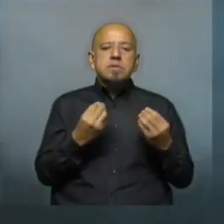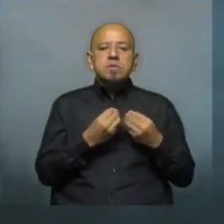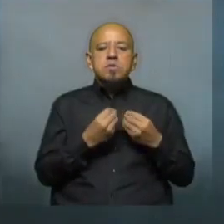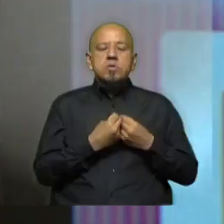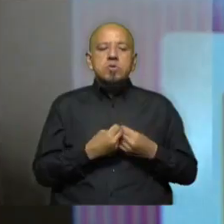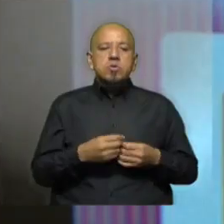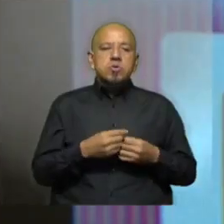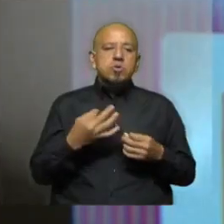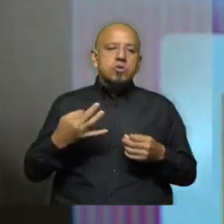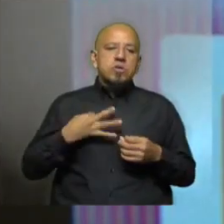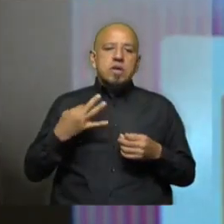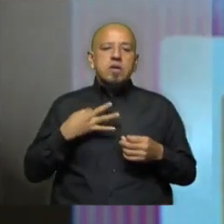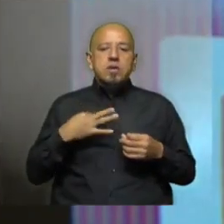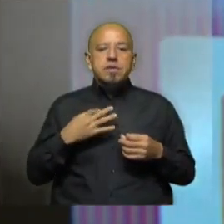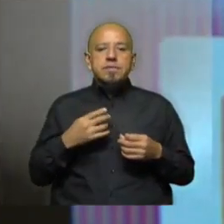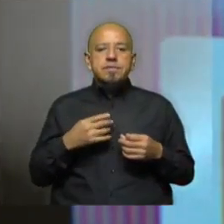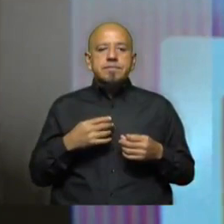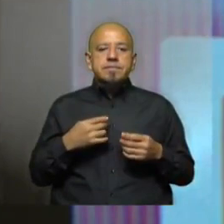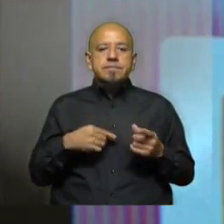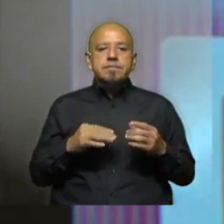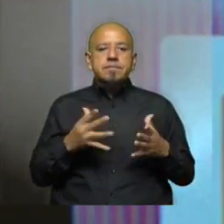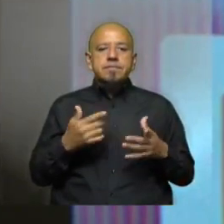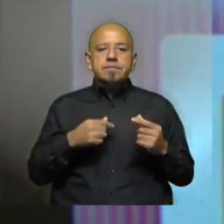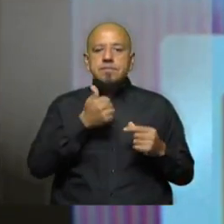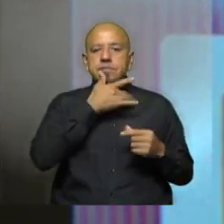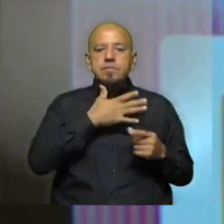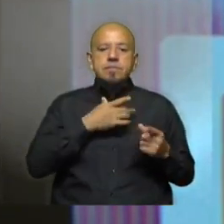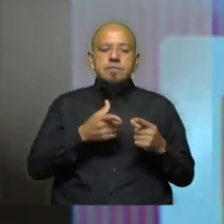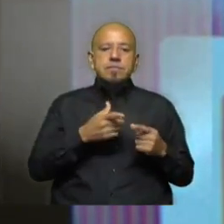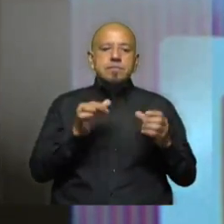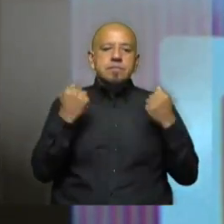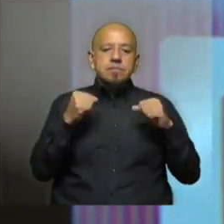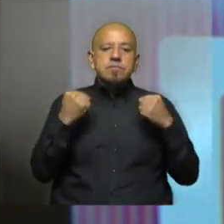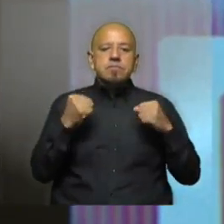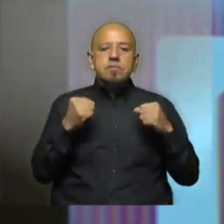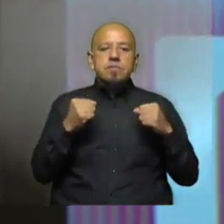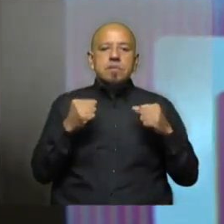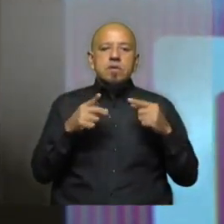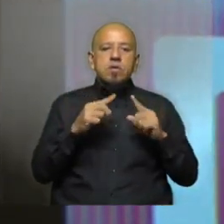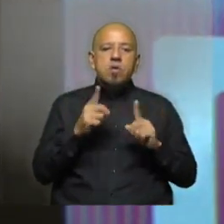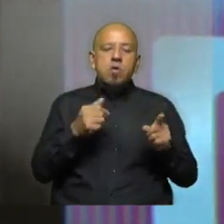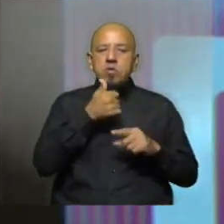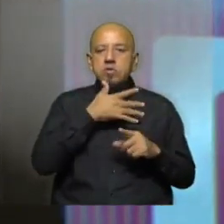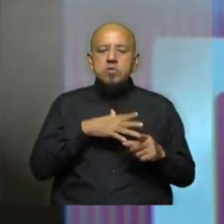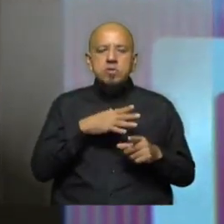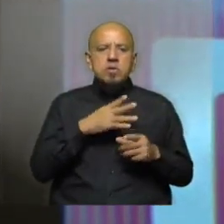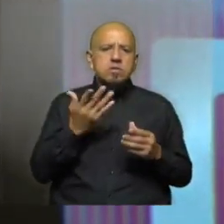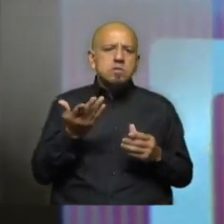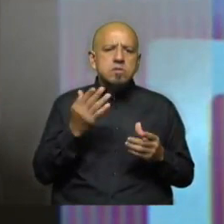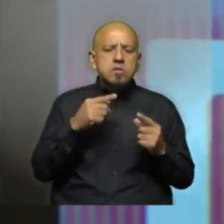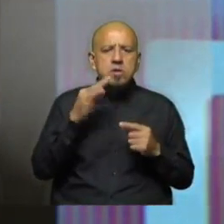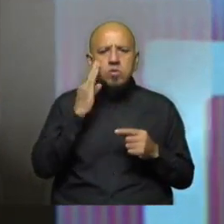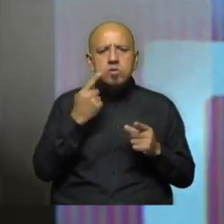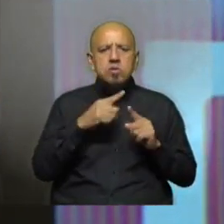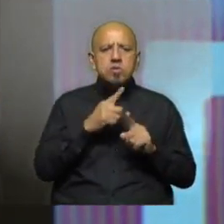también hablaremos un poquito de eso, que tiene que ver con historias de deportistas que no son historias tan conocidas sobre ellos. Me